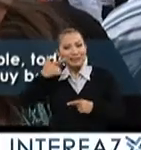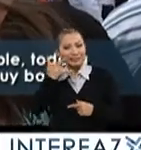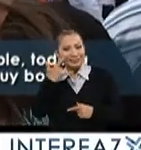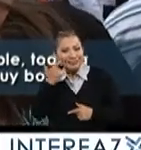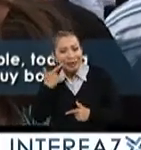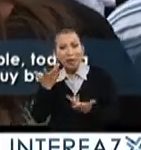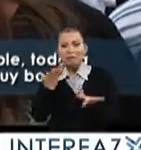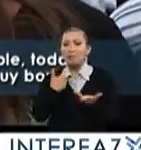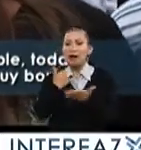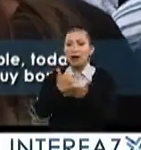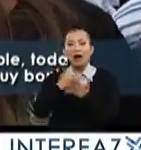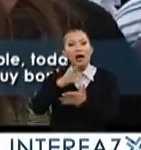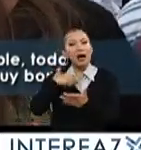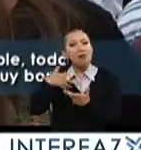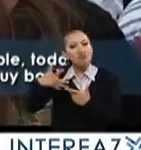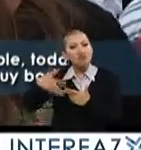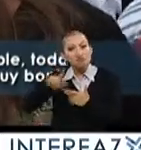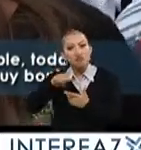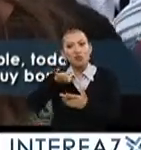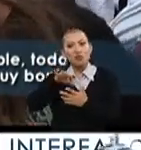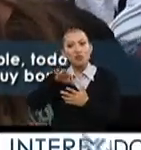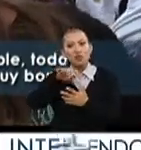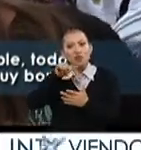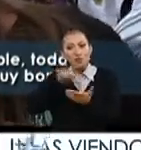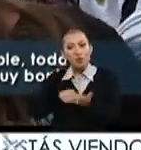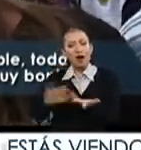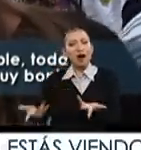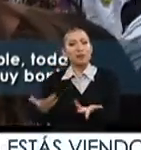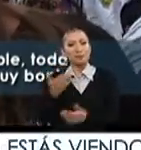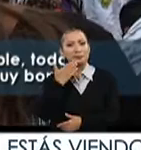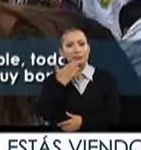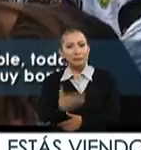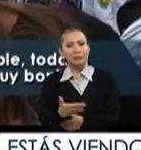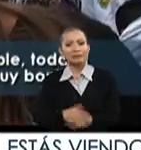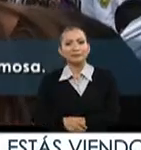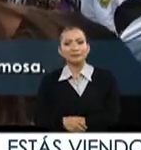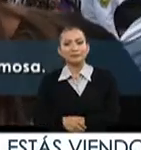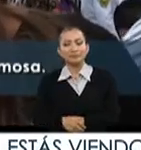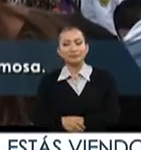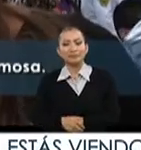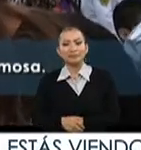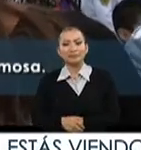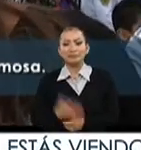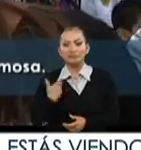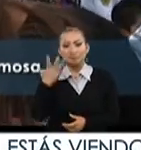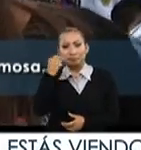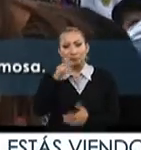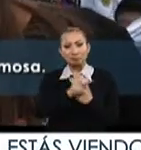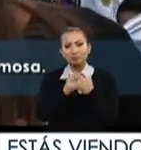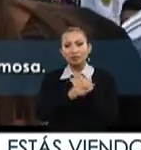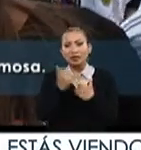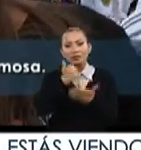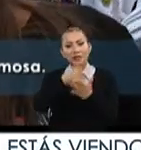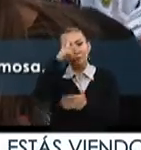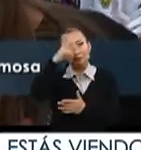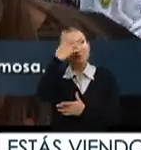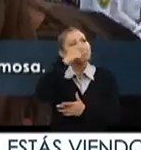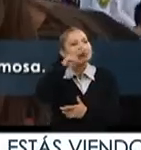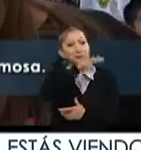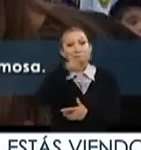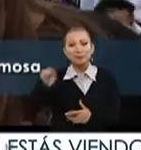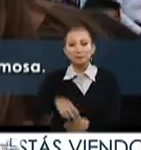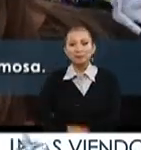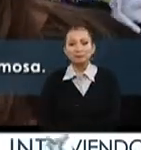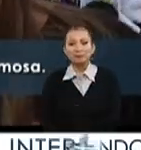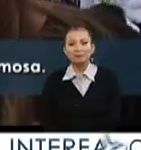so friendly, and all the people help us to find our way, and it's